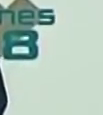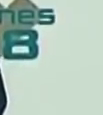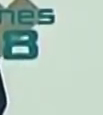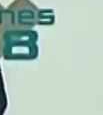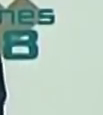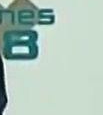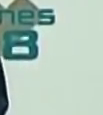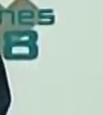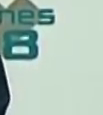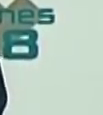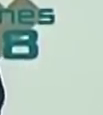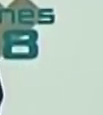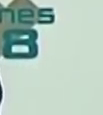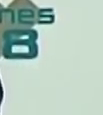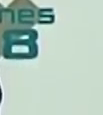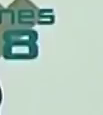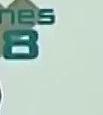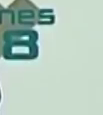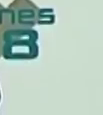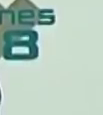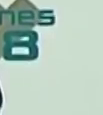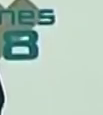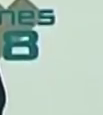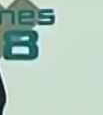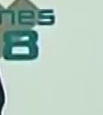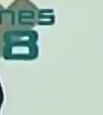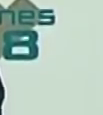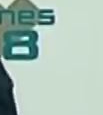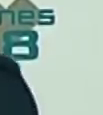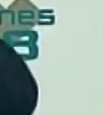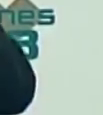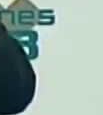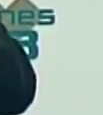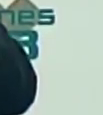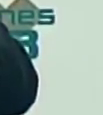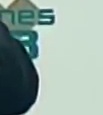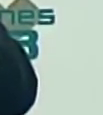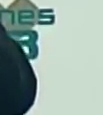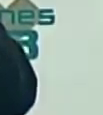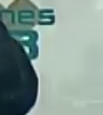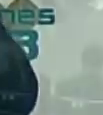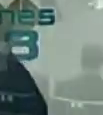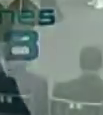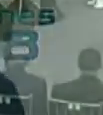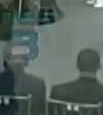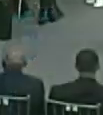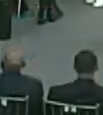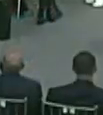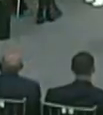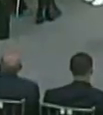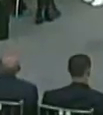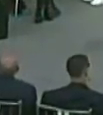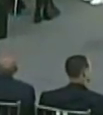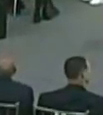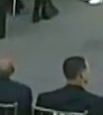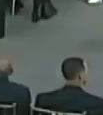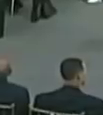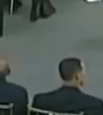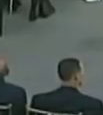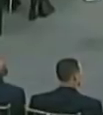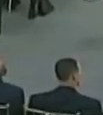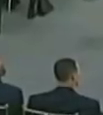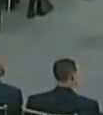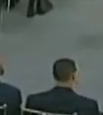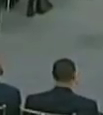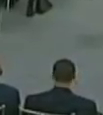candidaturas presidenciales del señor Henry Falcón por parte de cuatro partidos de la oposición y